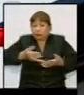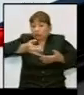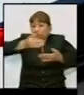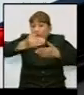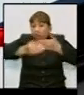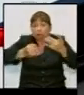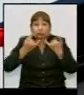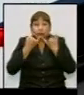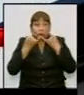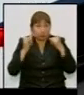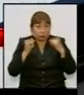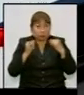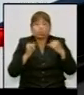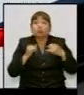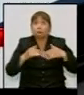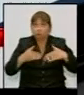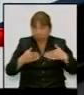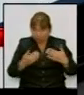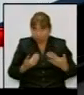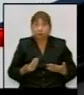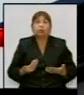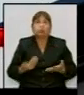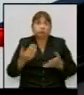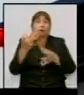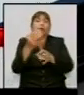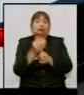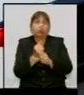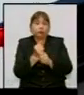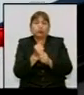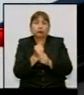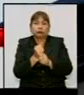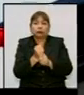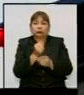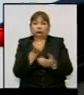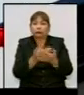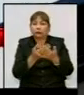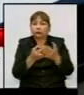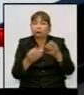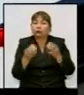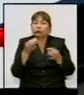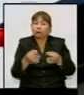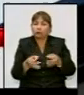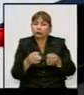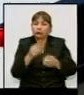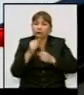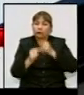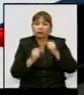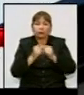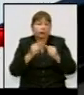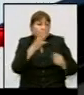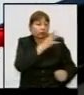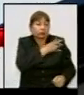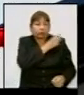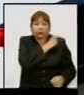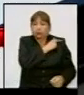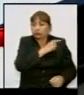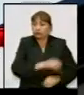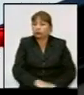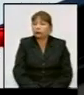de información, va a afectar la toma de decisiones o va a afectar el ciclo de decisiones del comandante. Que eso,